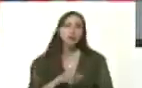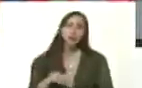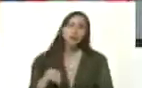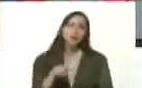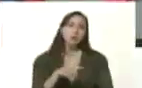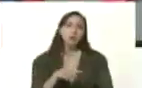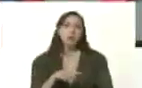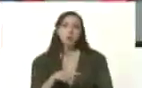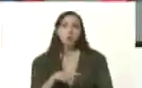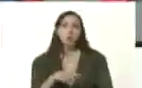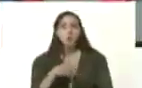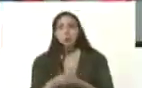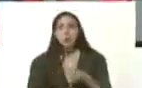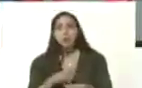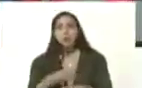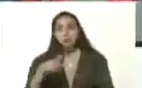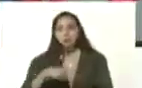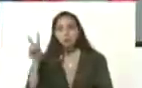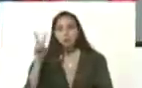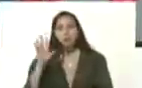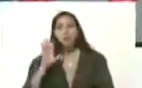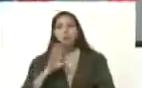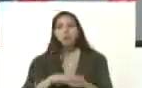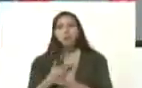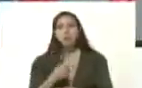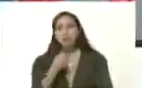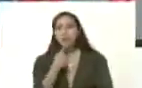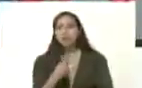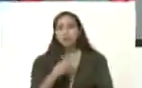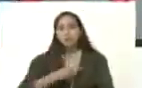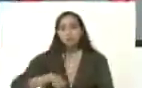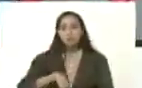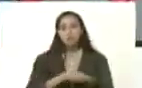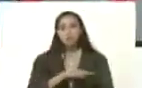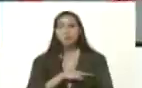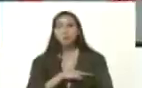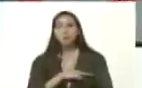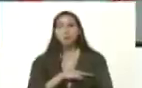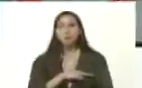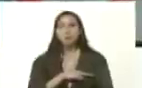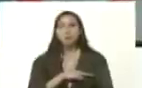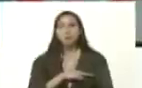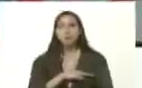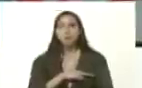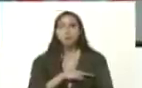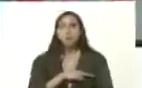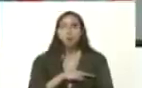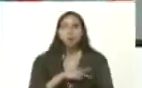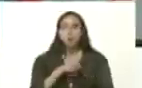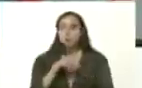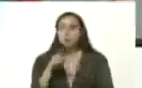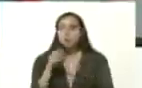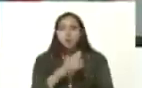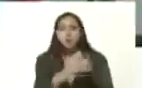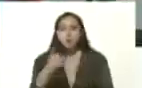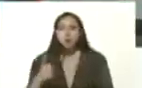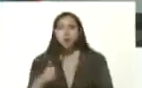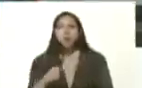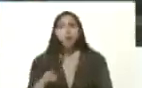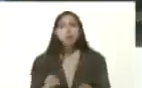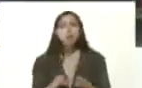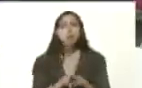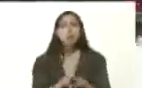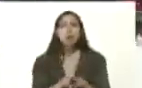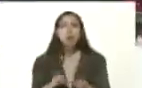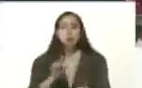con Venezuela porque ellos dicen que somos incómodos. Cualquiera de ustedes es reemplazable en cualquier instante por parte